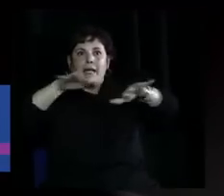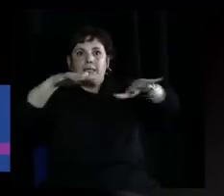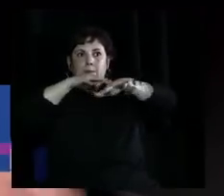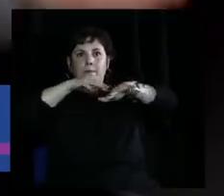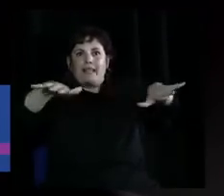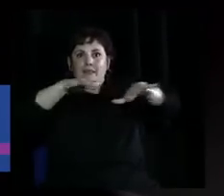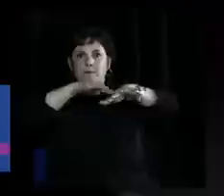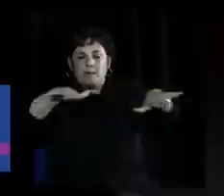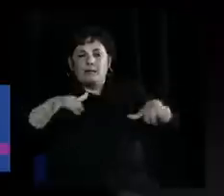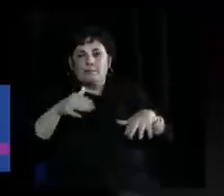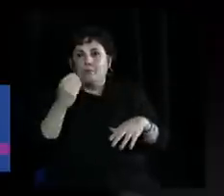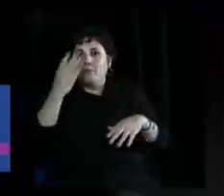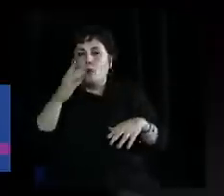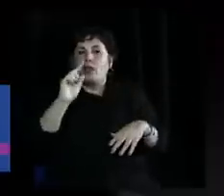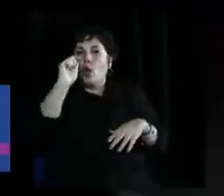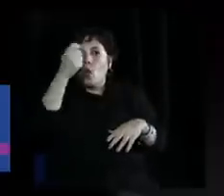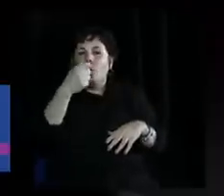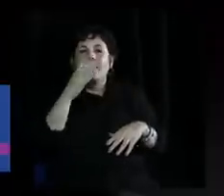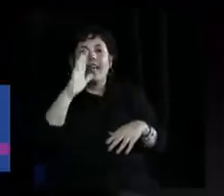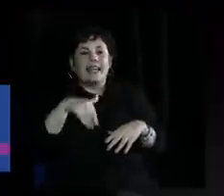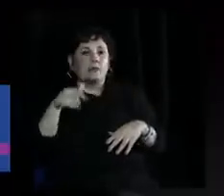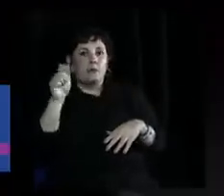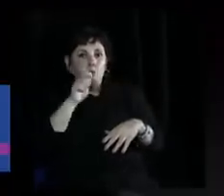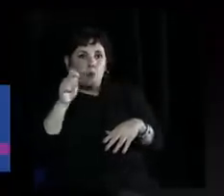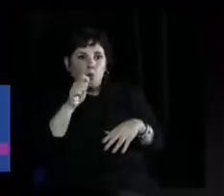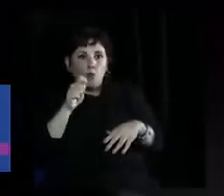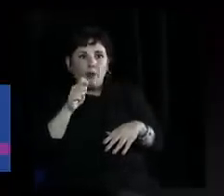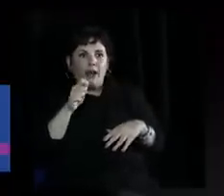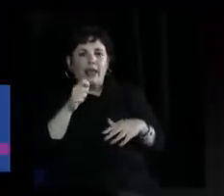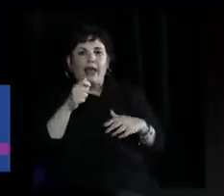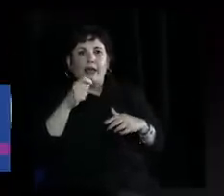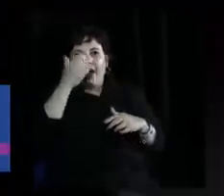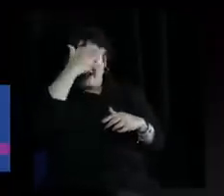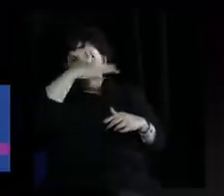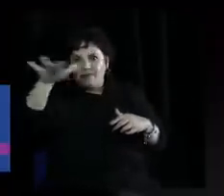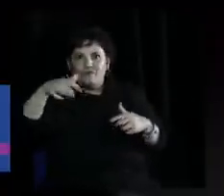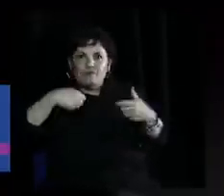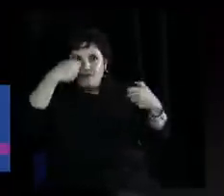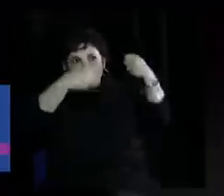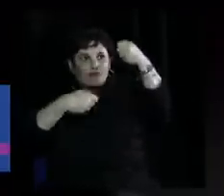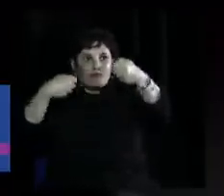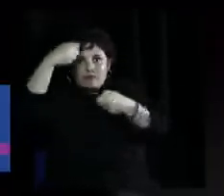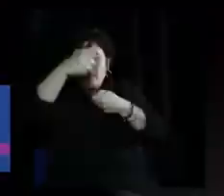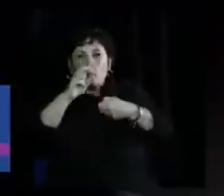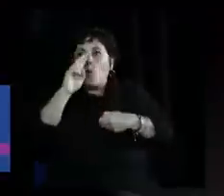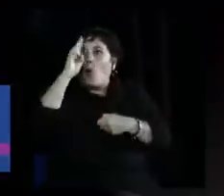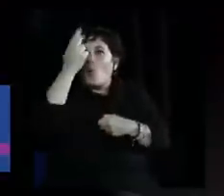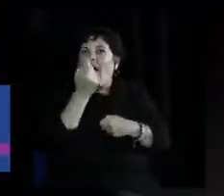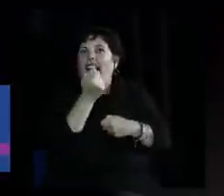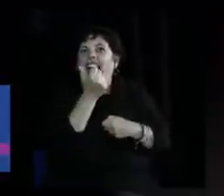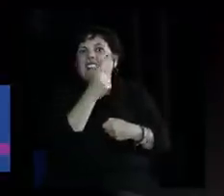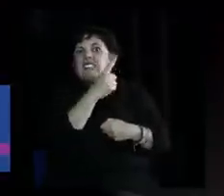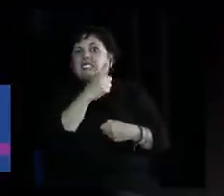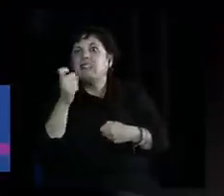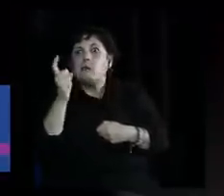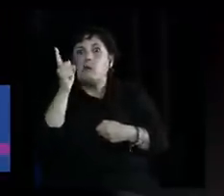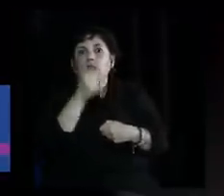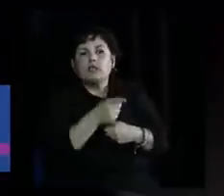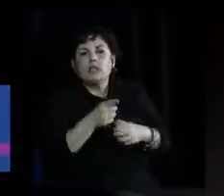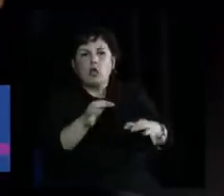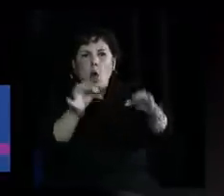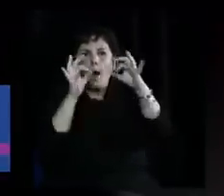apuesta muy importante porque la UTE es pública a la electrificación rural. Uruguay es uno de los países que tiene casi el 100% del